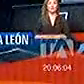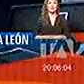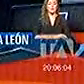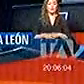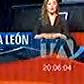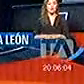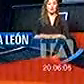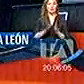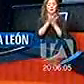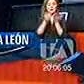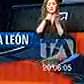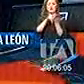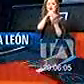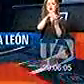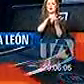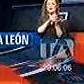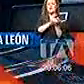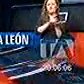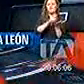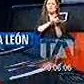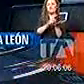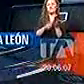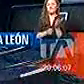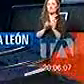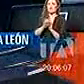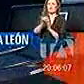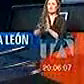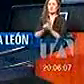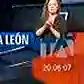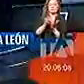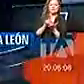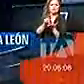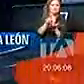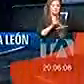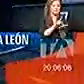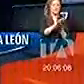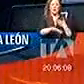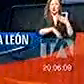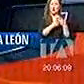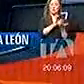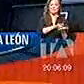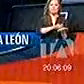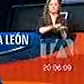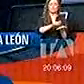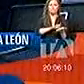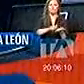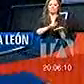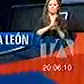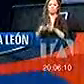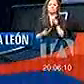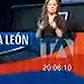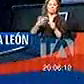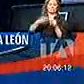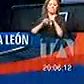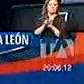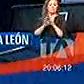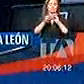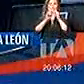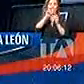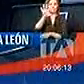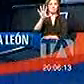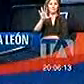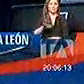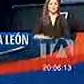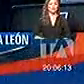Correa, quien da cuenta de las supuestas entregas de dinero, pagos, montos y nombres que participaron en las campañas de Alianza